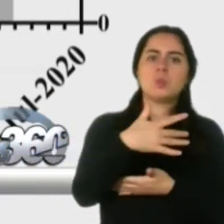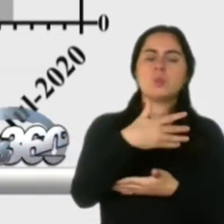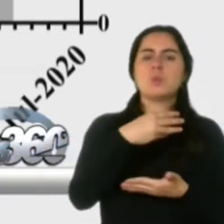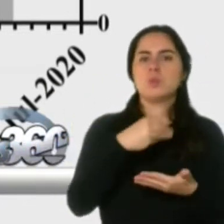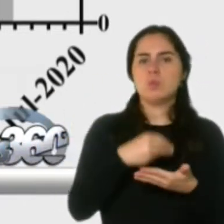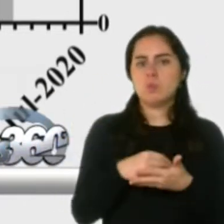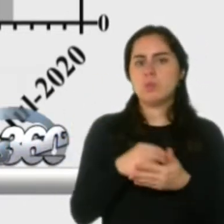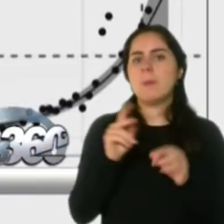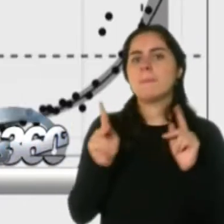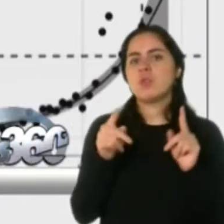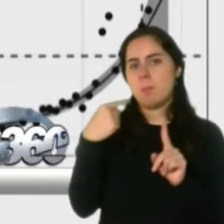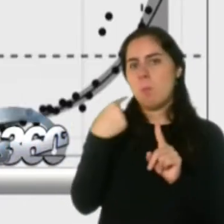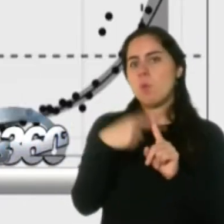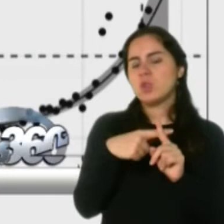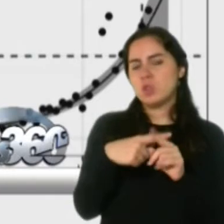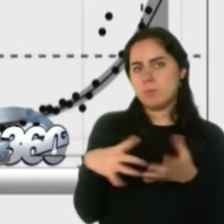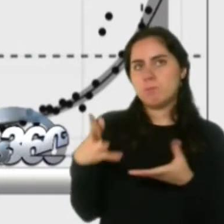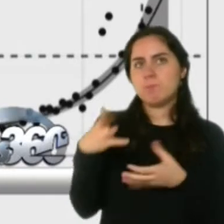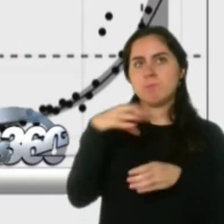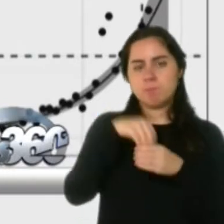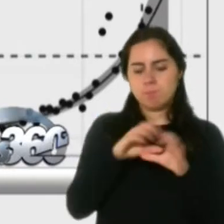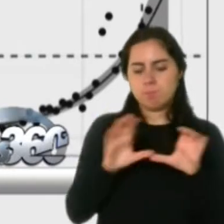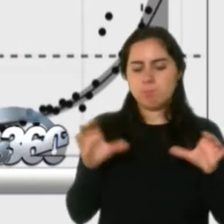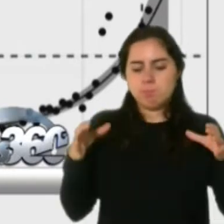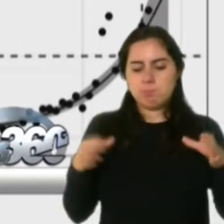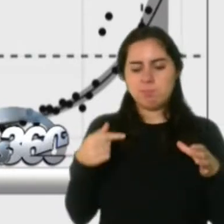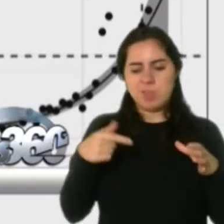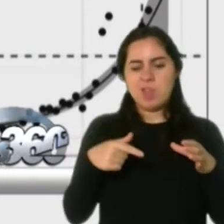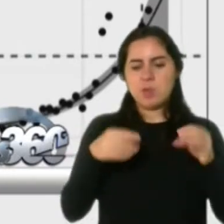haciendo. En ese momento,